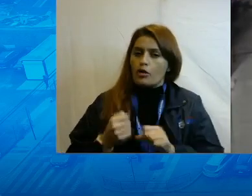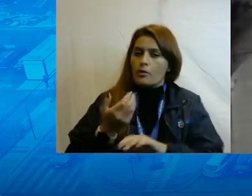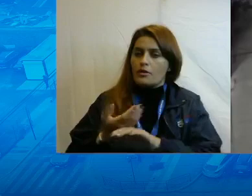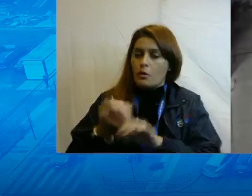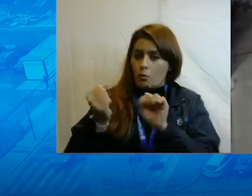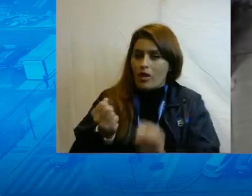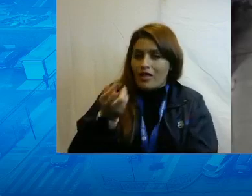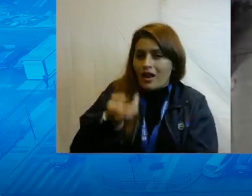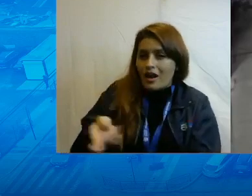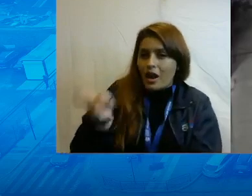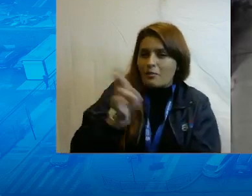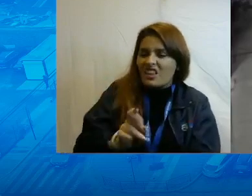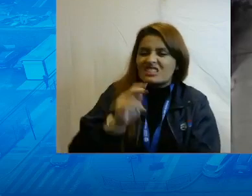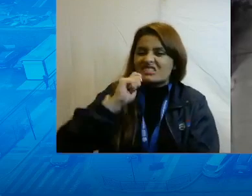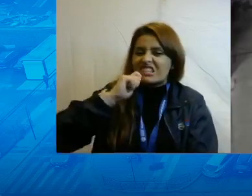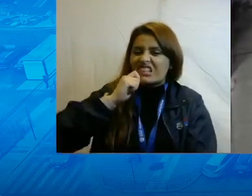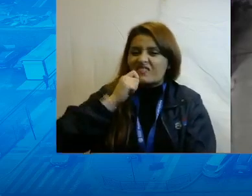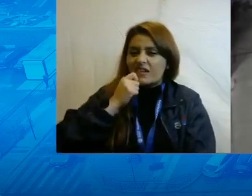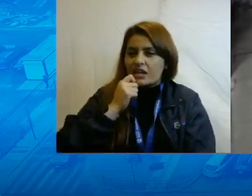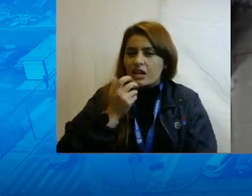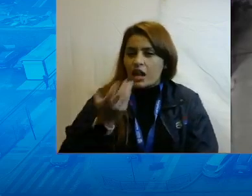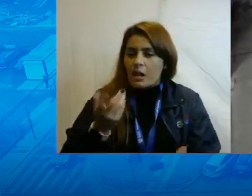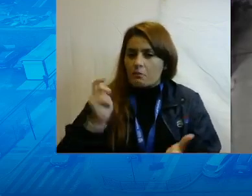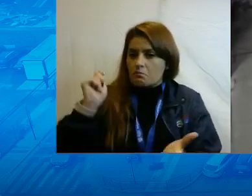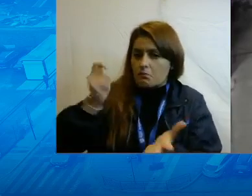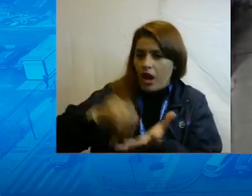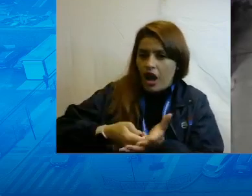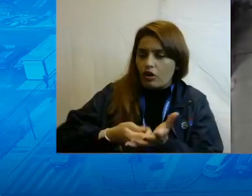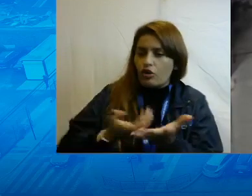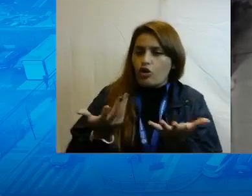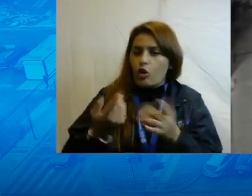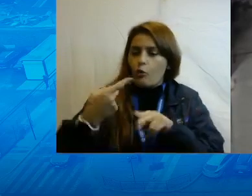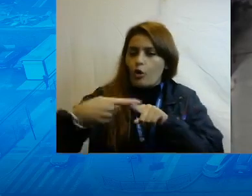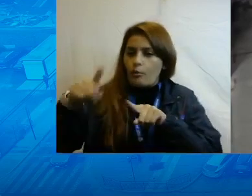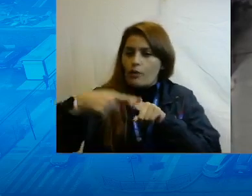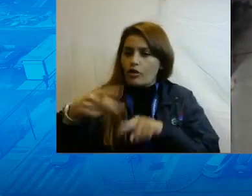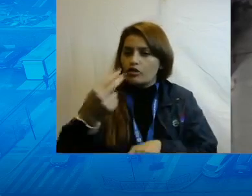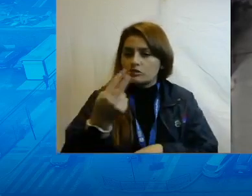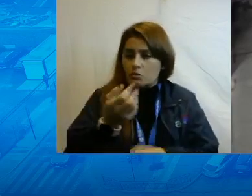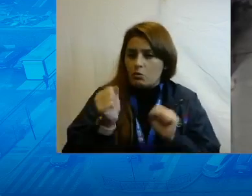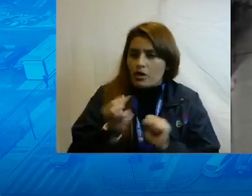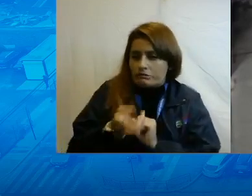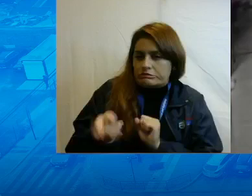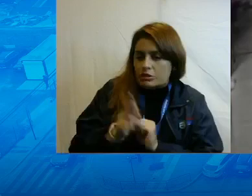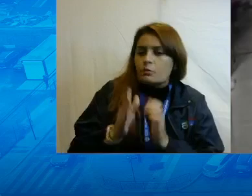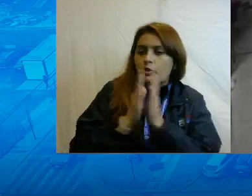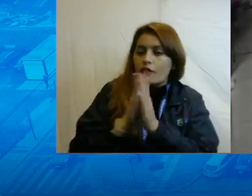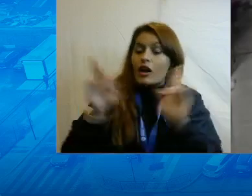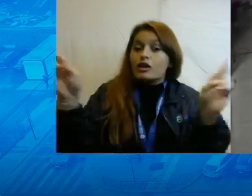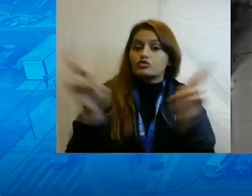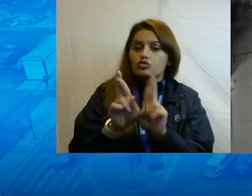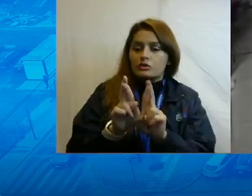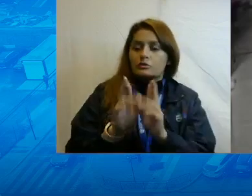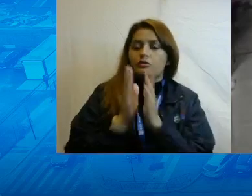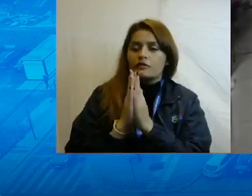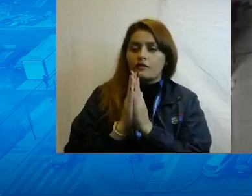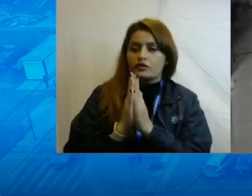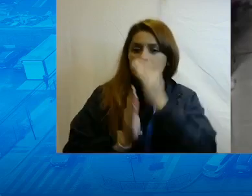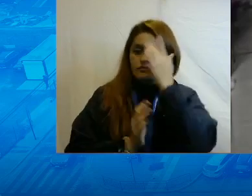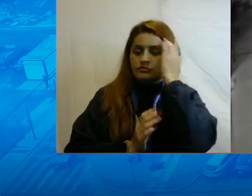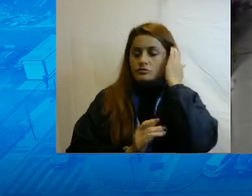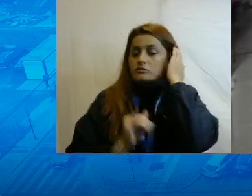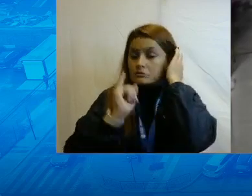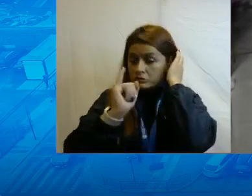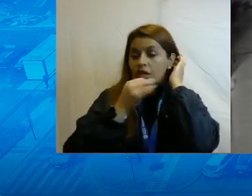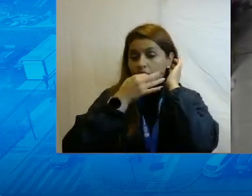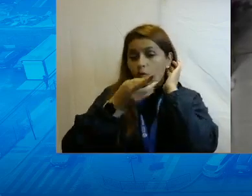repetir en qué consiste, que sería el pago en 12 meses, cuando hay un convenio, sí, con donación de la deuda? ¿Ese resumen? Sí. Por favor. Lo repito.